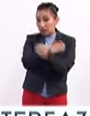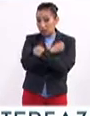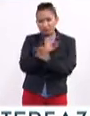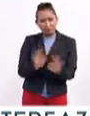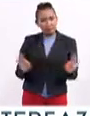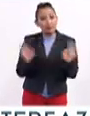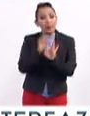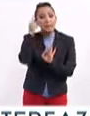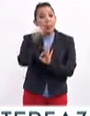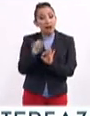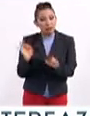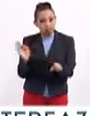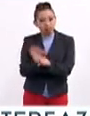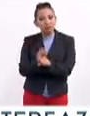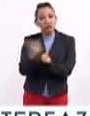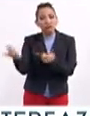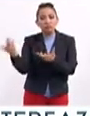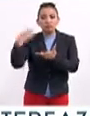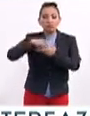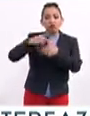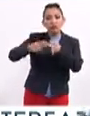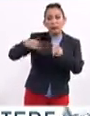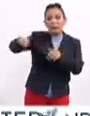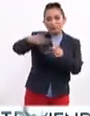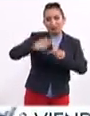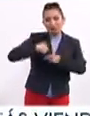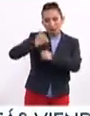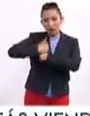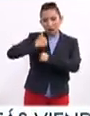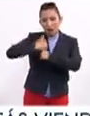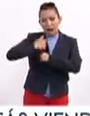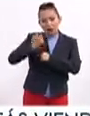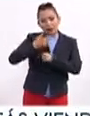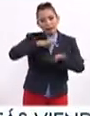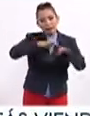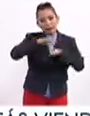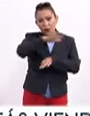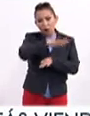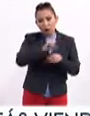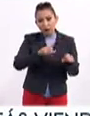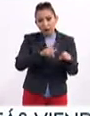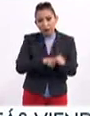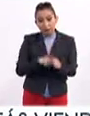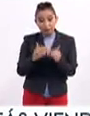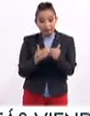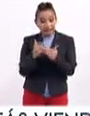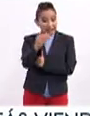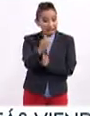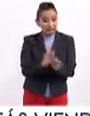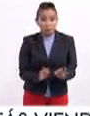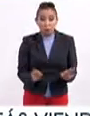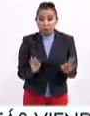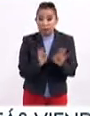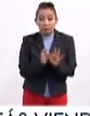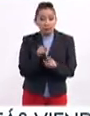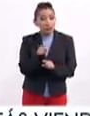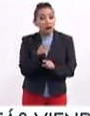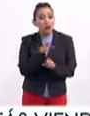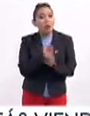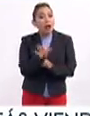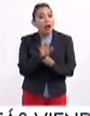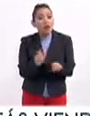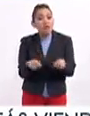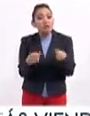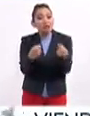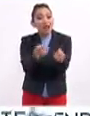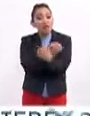es fundamental para garantizar la reincorporación de los guerrilleros a la sociedad. Realmente el paso fundamental es el que